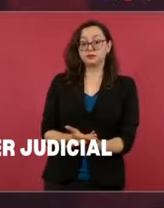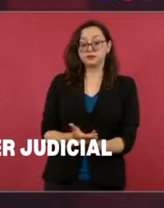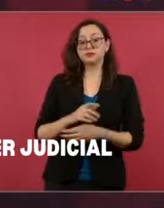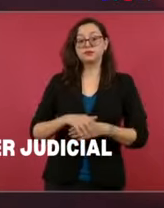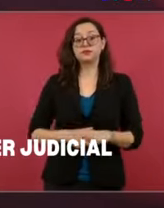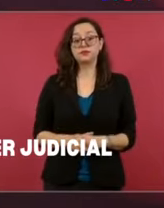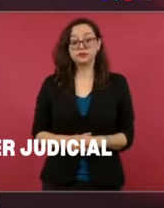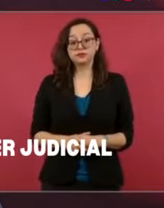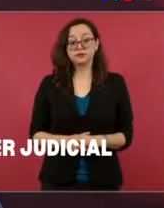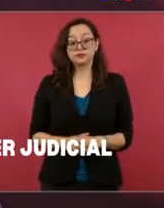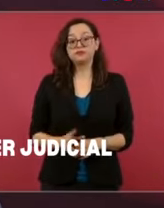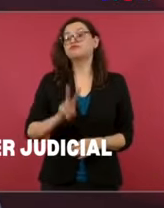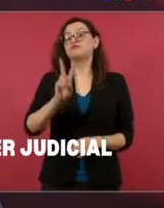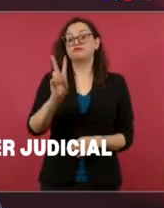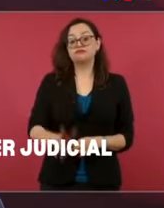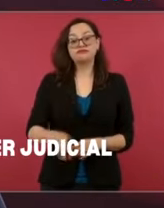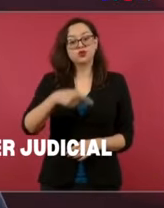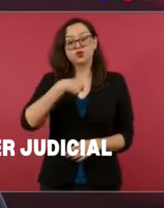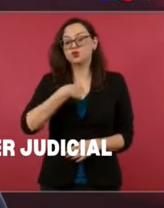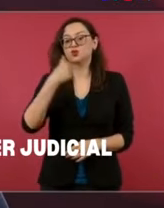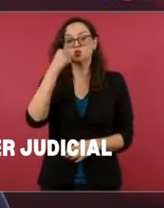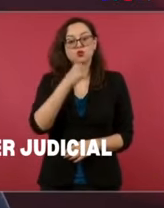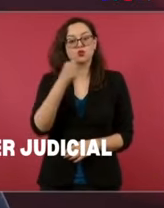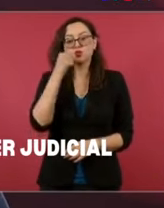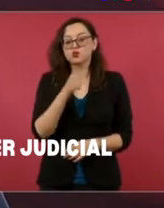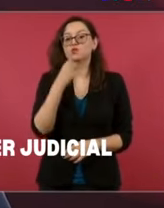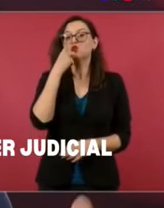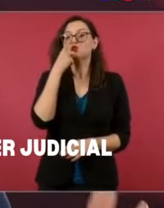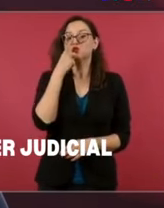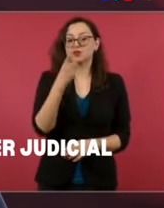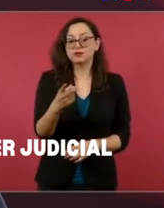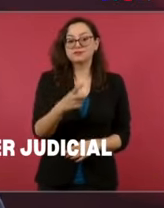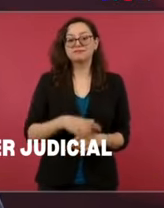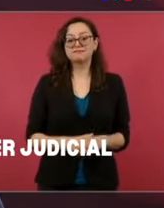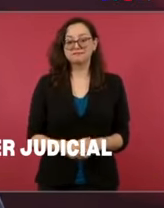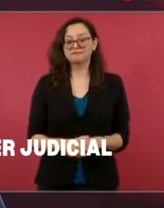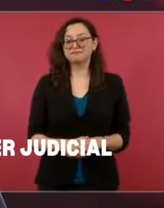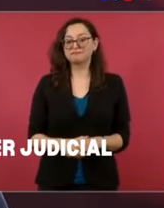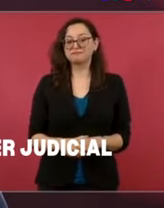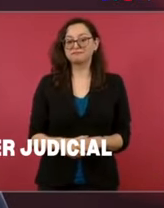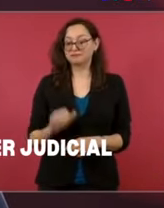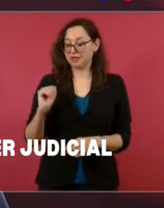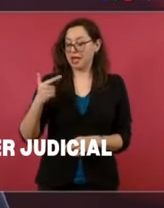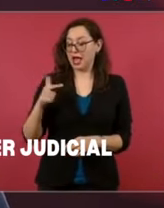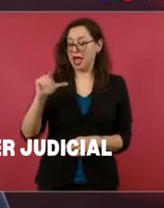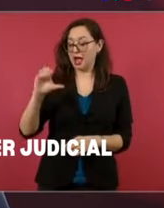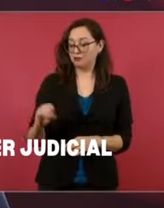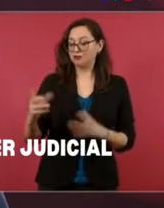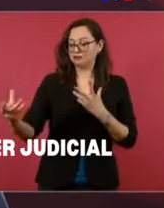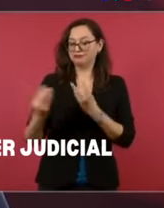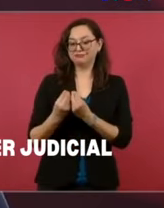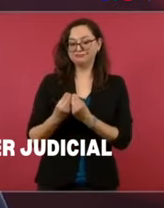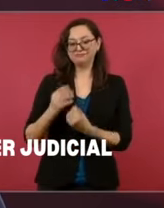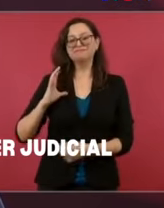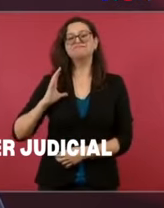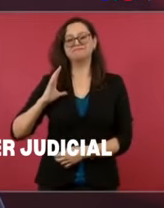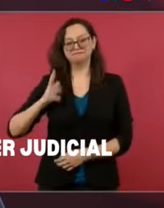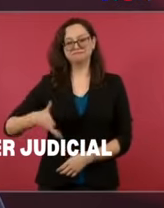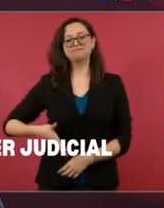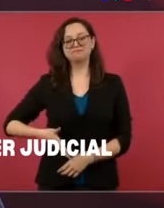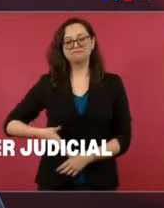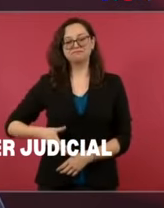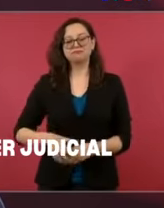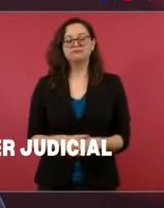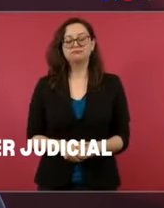verdad, siempre lo he dicho, es un honor estar con Andrés Manuel López Obrador